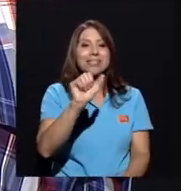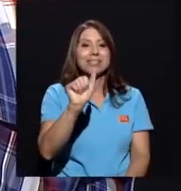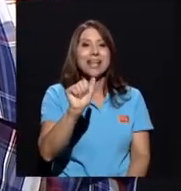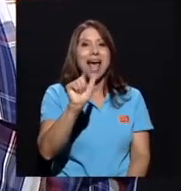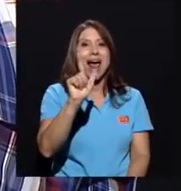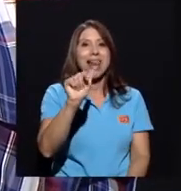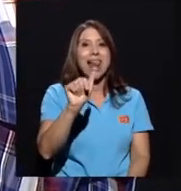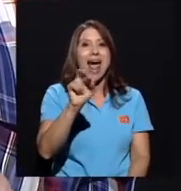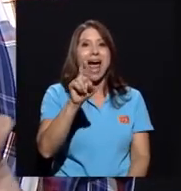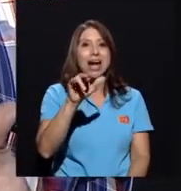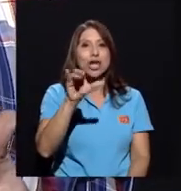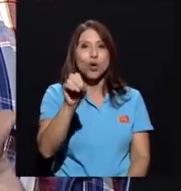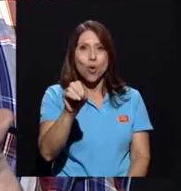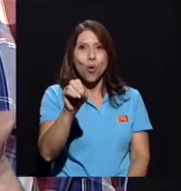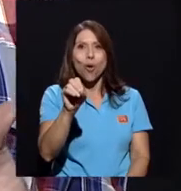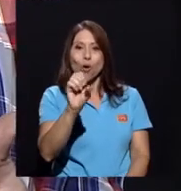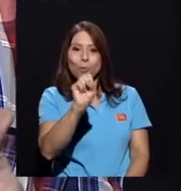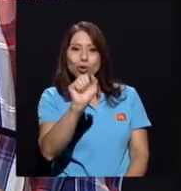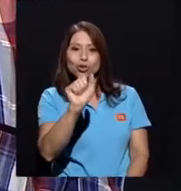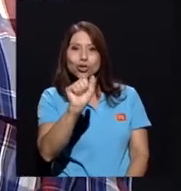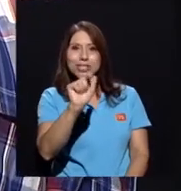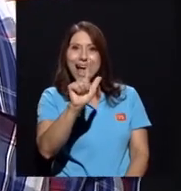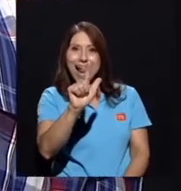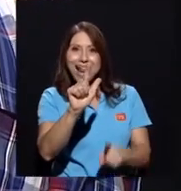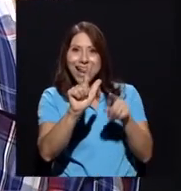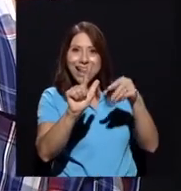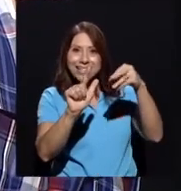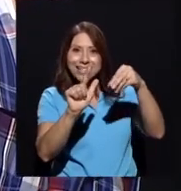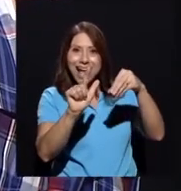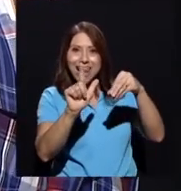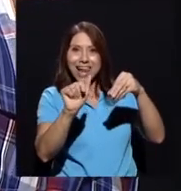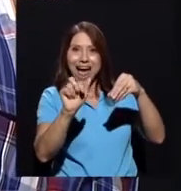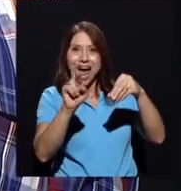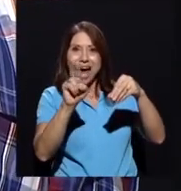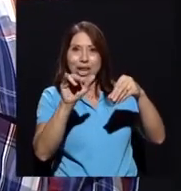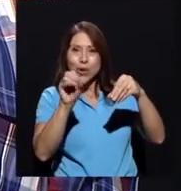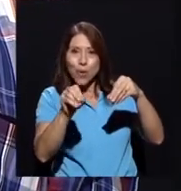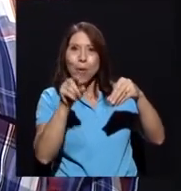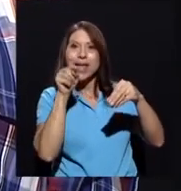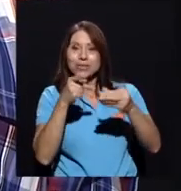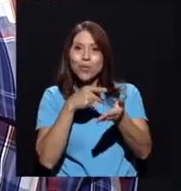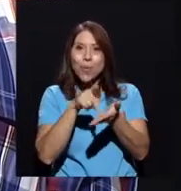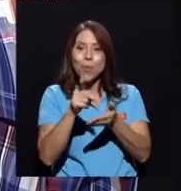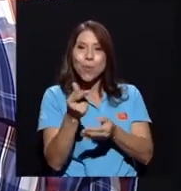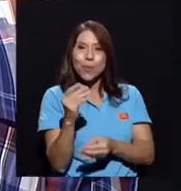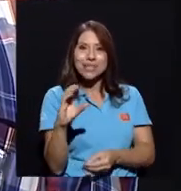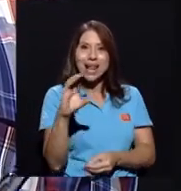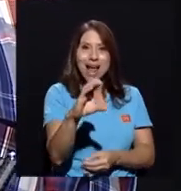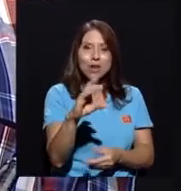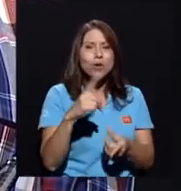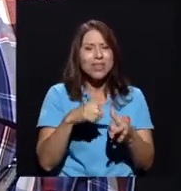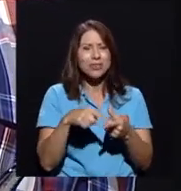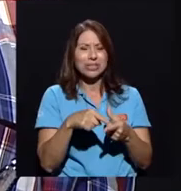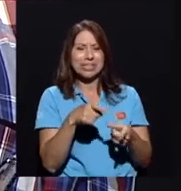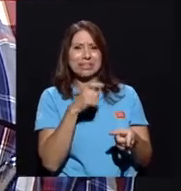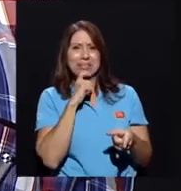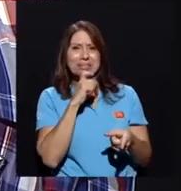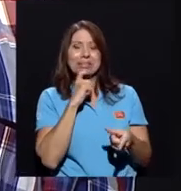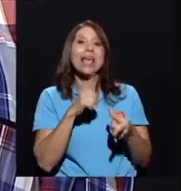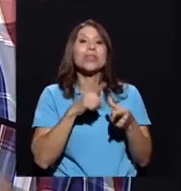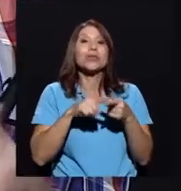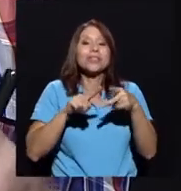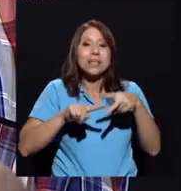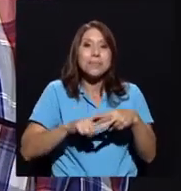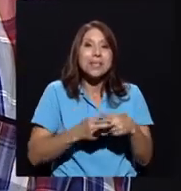sal y ese va a ser su salario pero bueno como él mismo dice eso era muy incómodo entonces empiezan a usar cosas un poquito